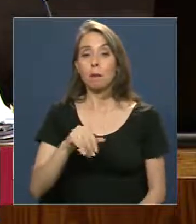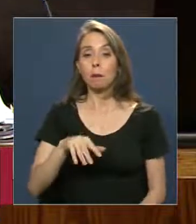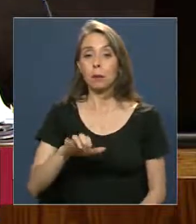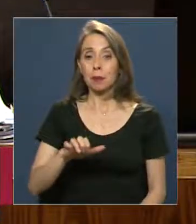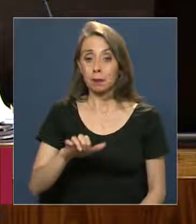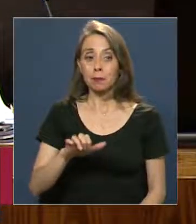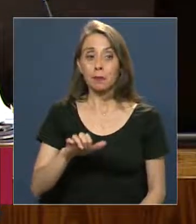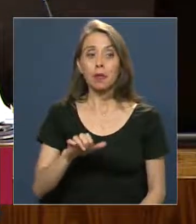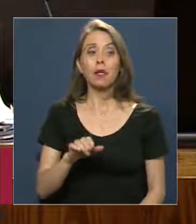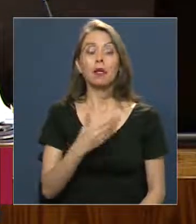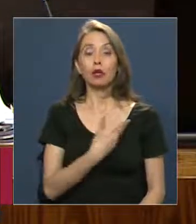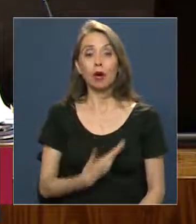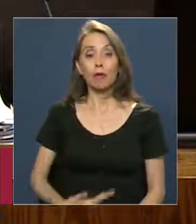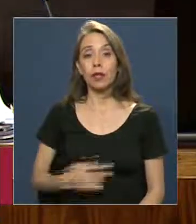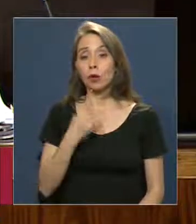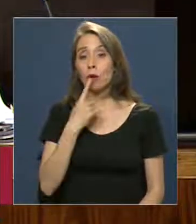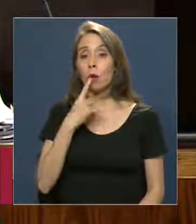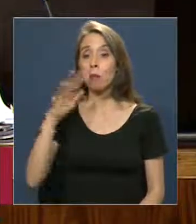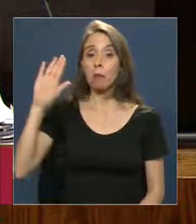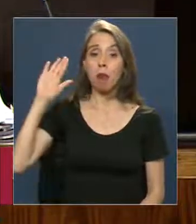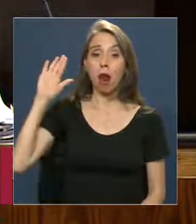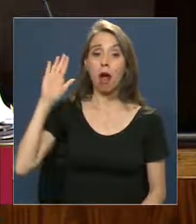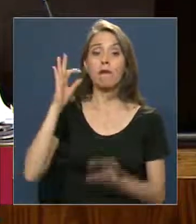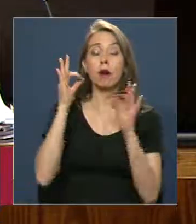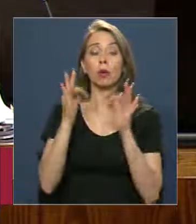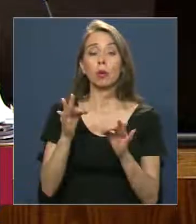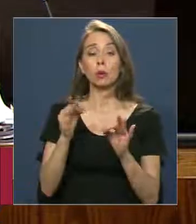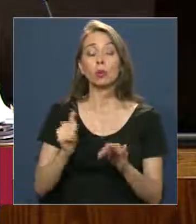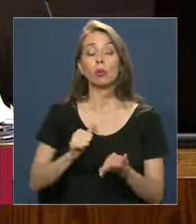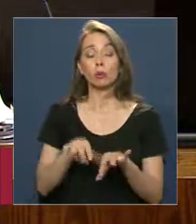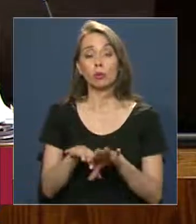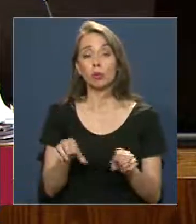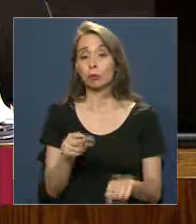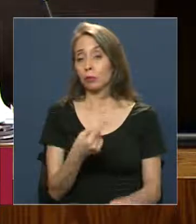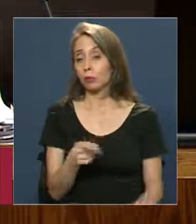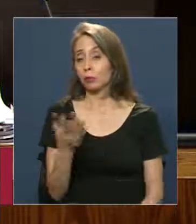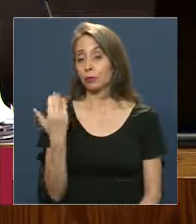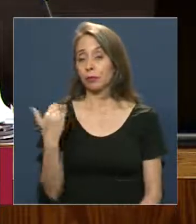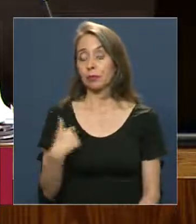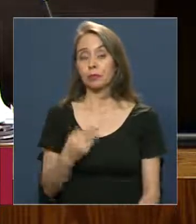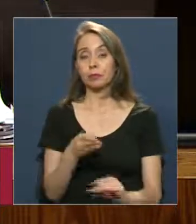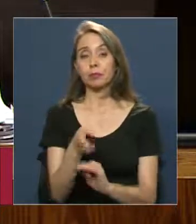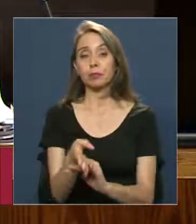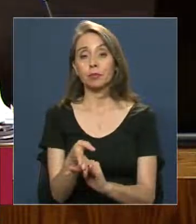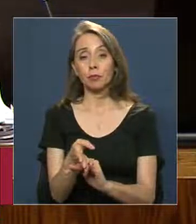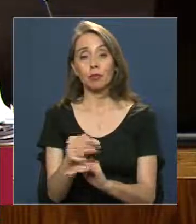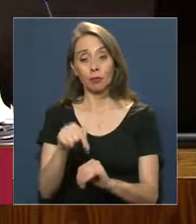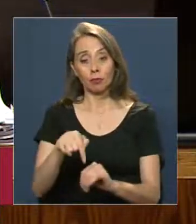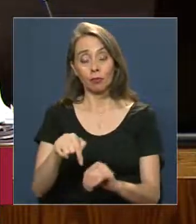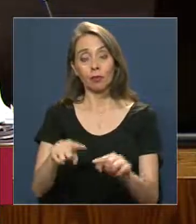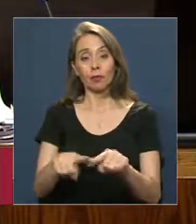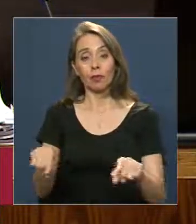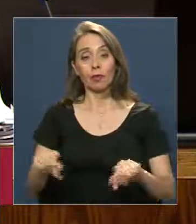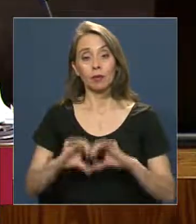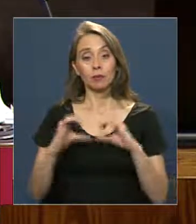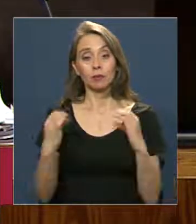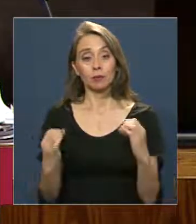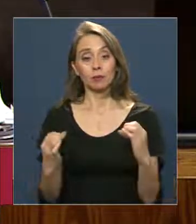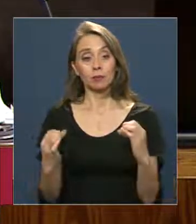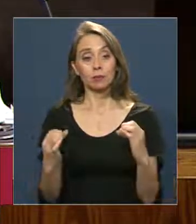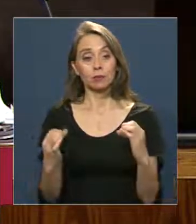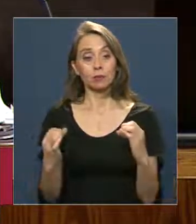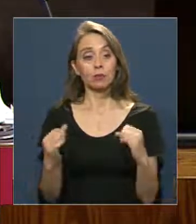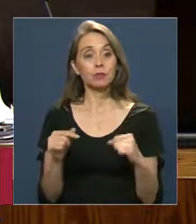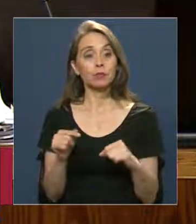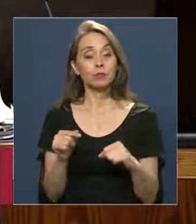con su palabra, con su compromiso. Recuerdo, hace una semana atrás tuve la oportunidad de estar en esta misma sala de esta corporación,